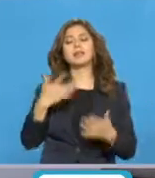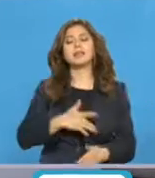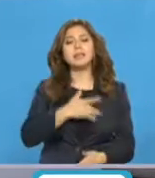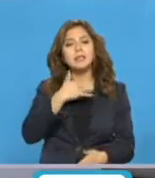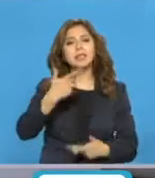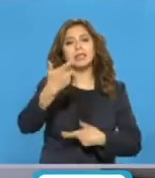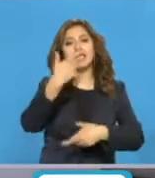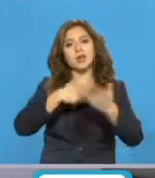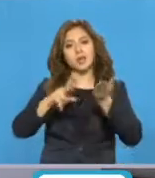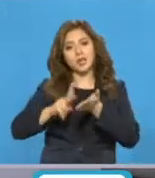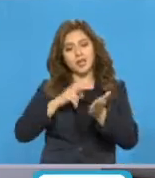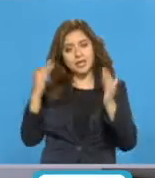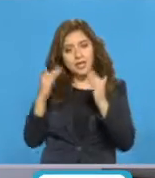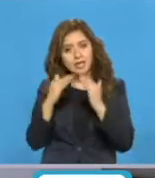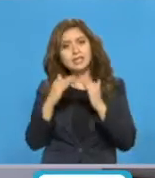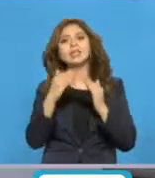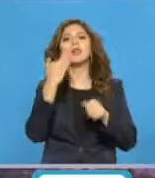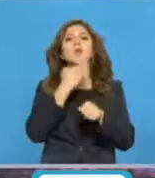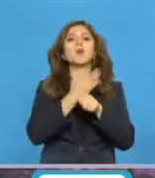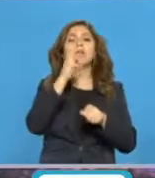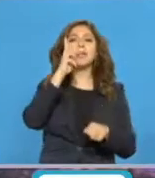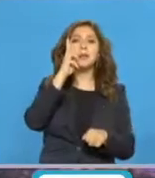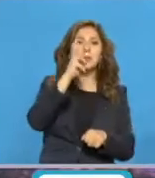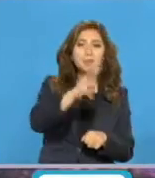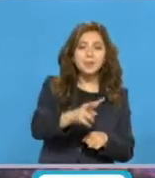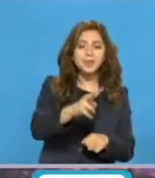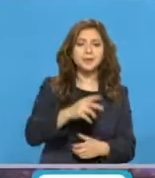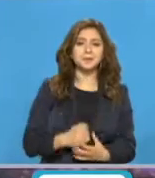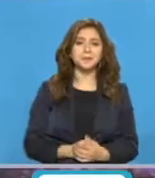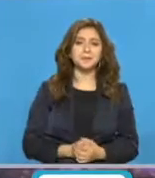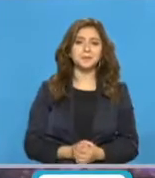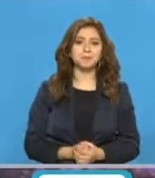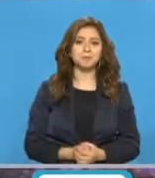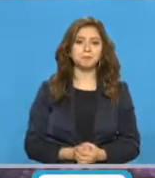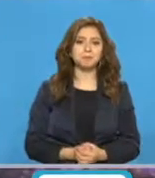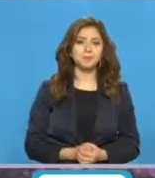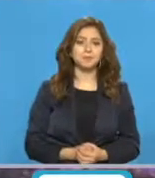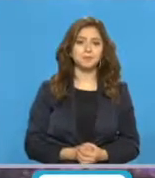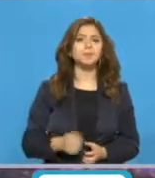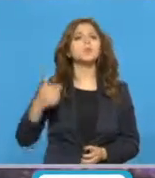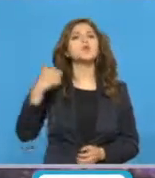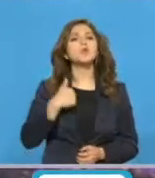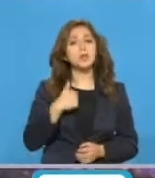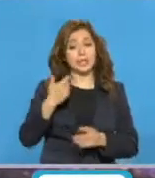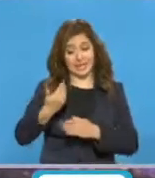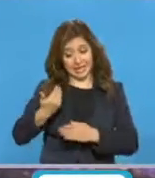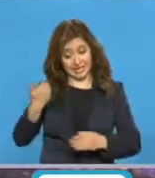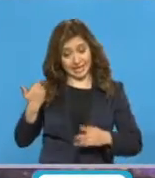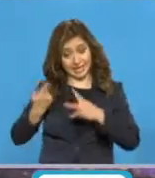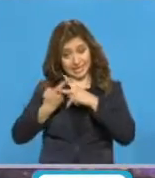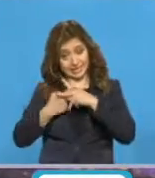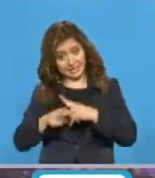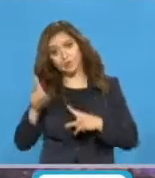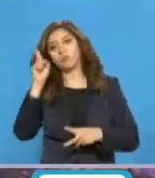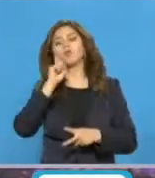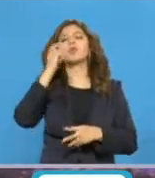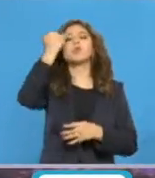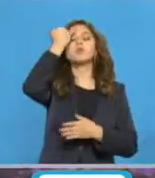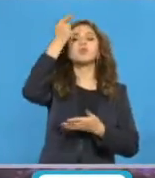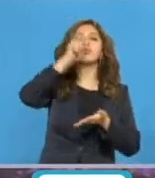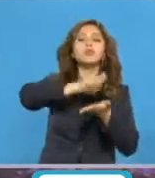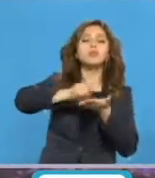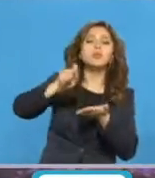nos siguen, nos miran y nos acompañan en esto. Les quiero contar, para empezar, antes de hablar de la autora,